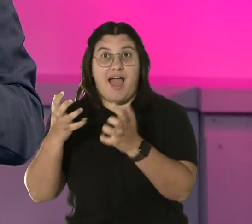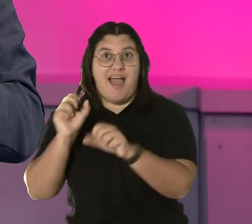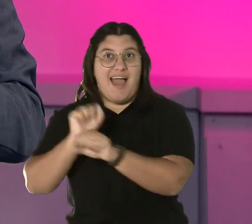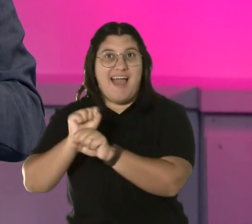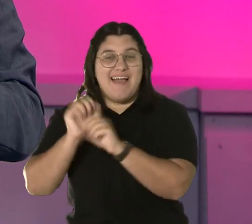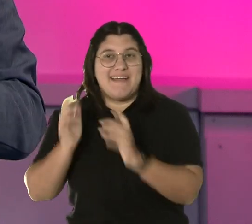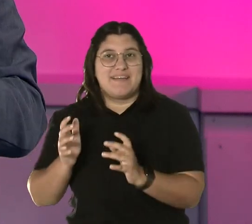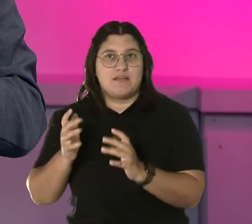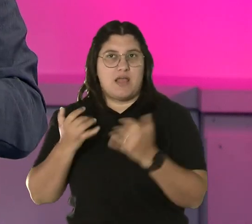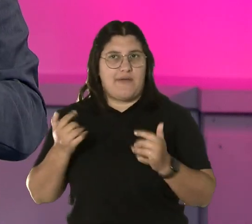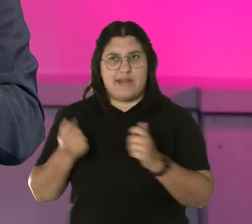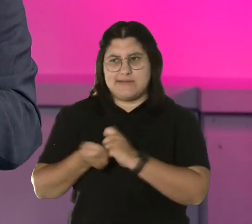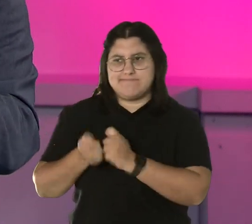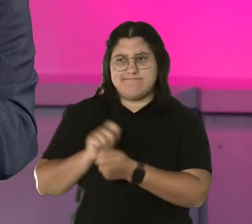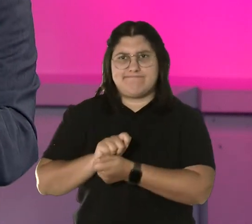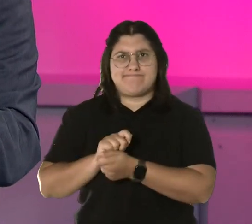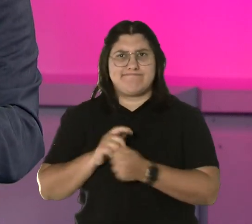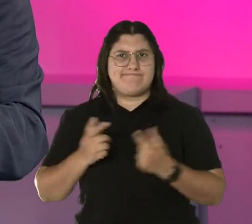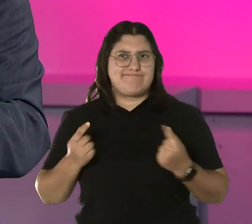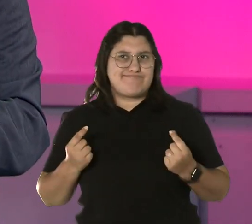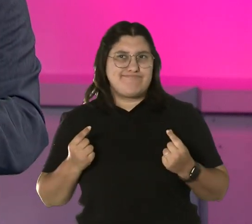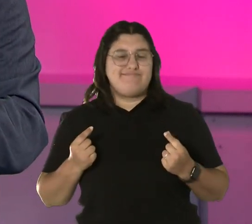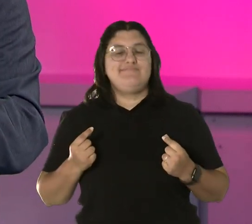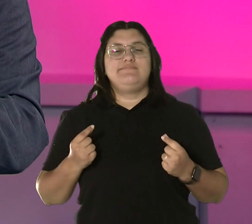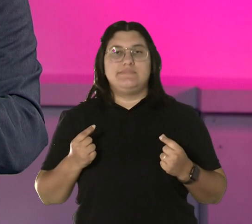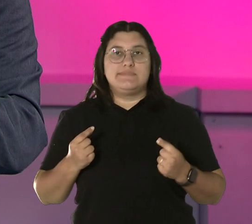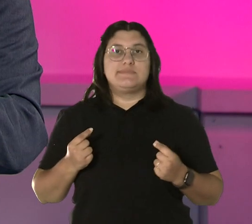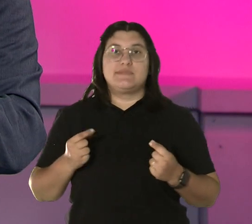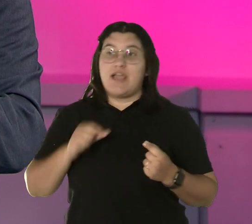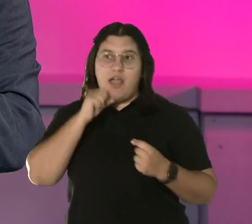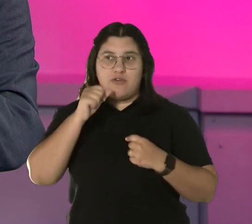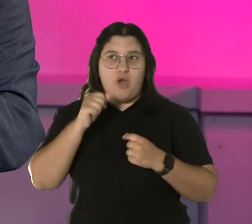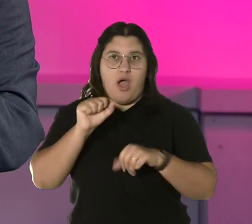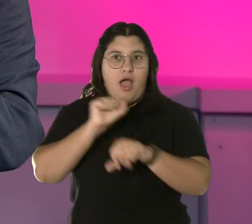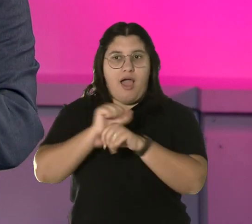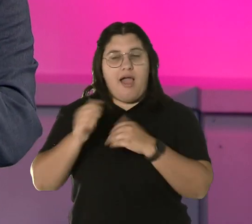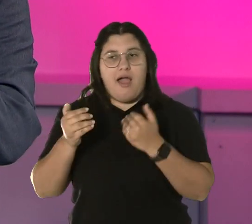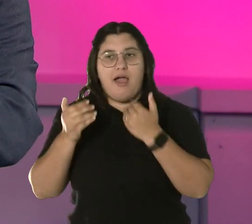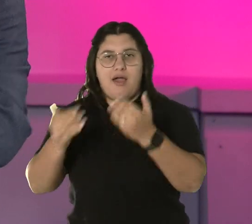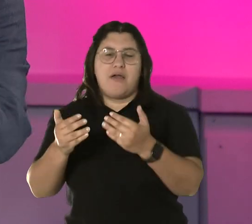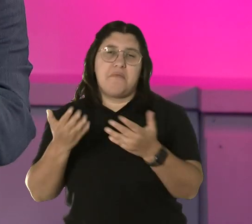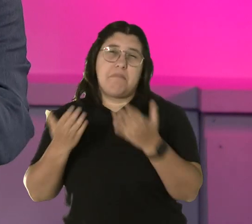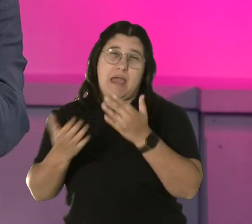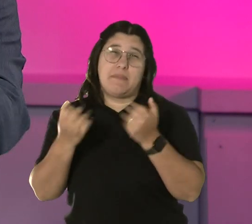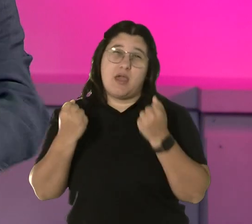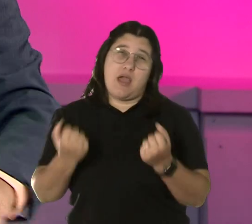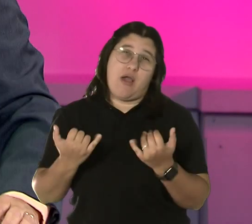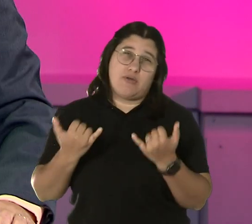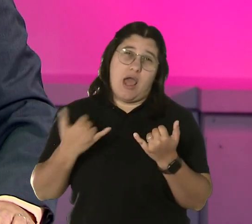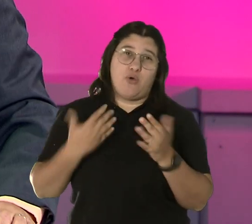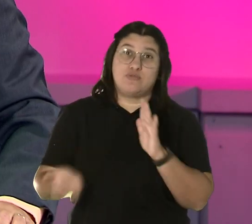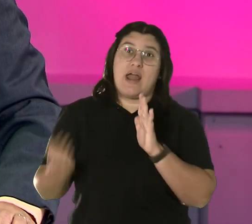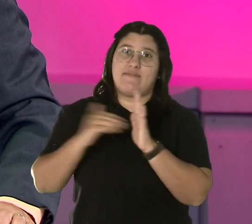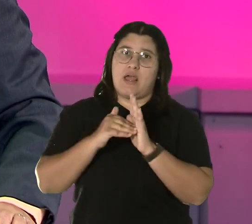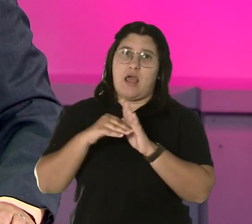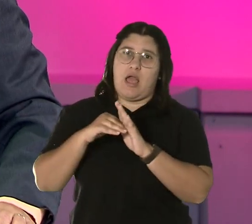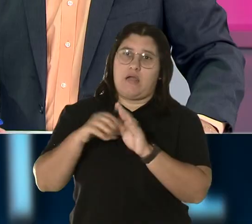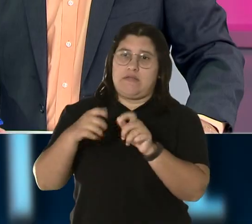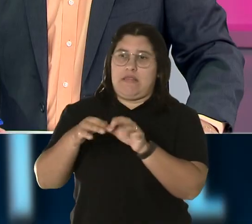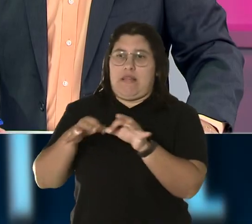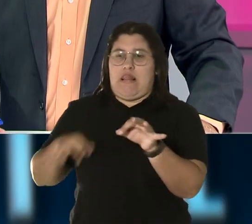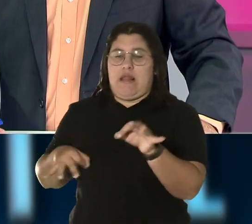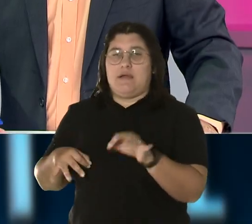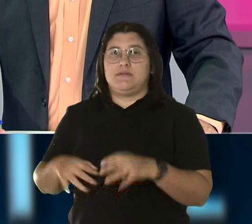cambio que hay ahora, lo poco que se ha avanzado, se puede otra vez atrasar o volvemos hacia atrás, licenciada. Bueno, la parte